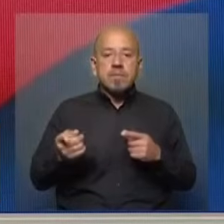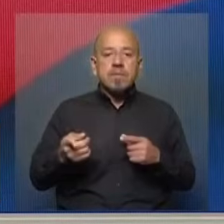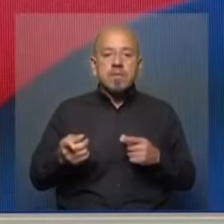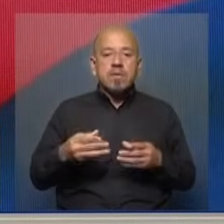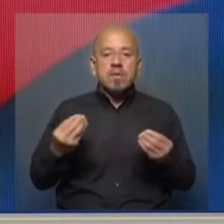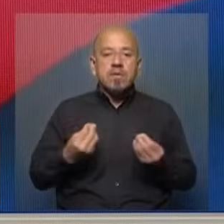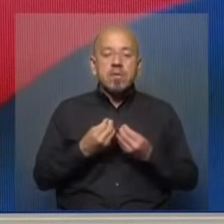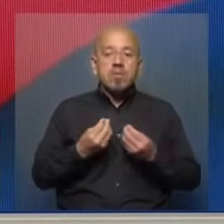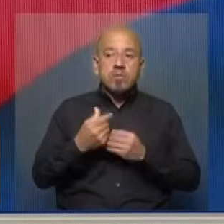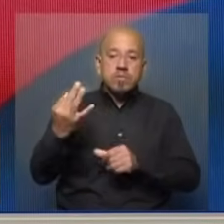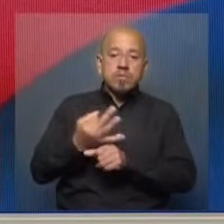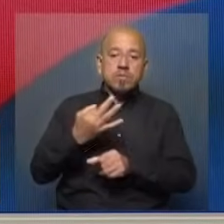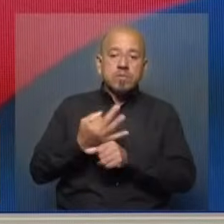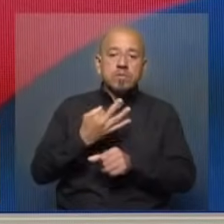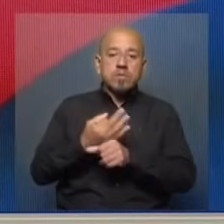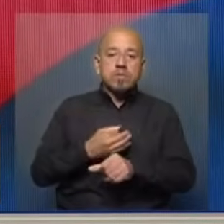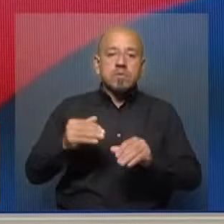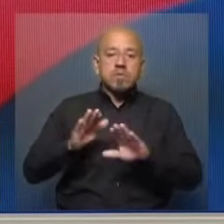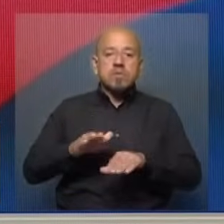para enseñar. Y los niños.